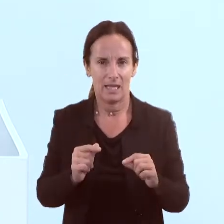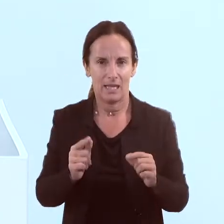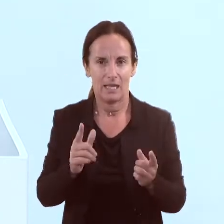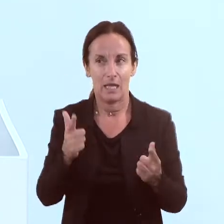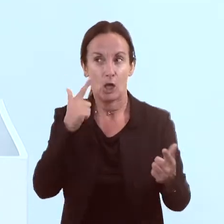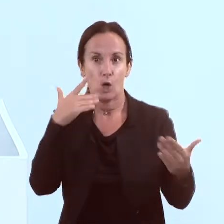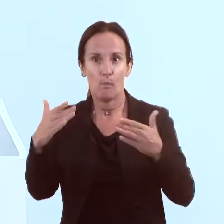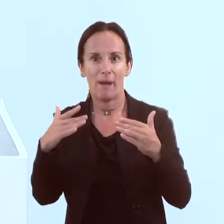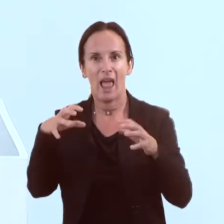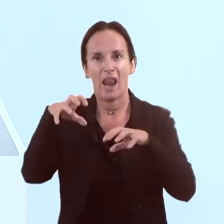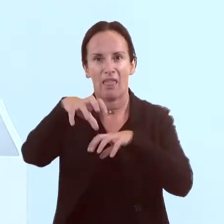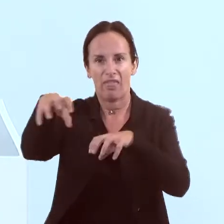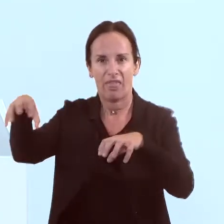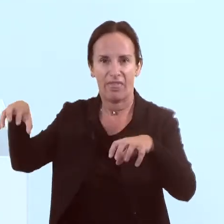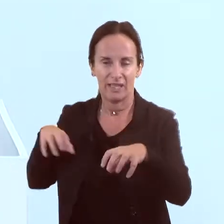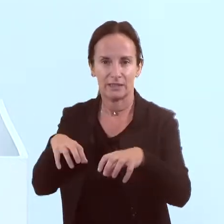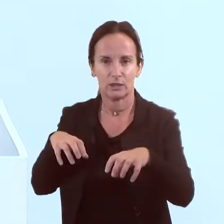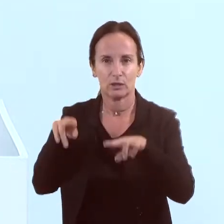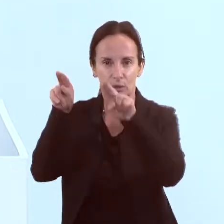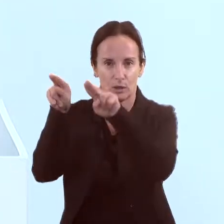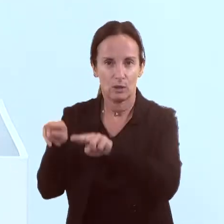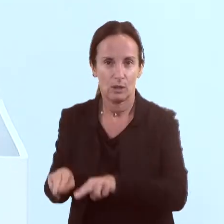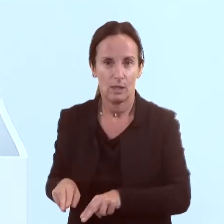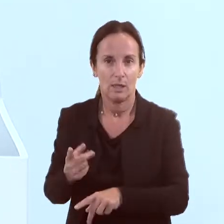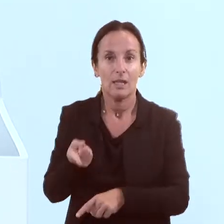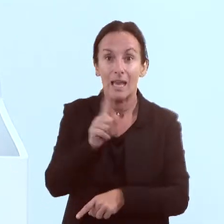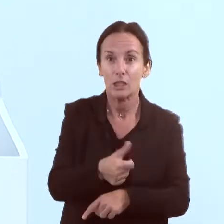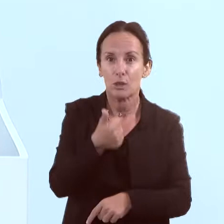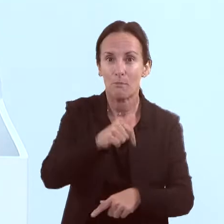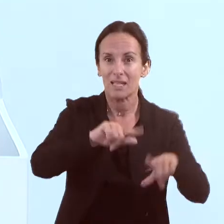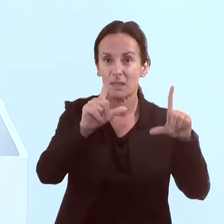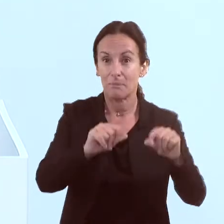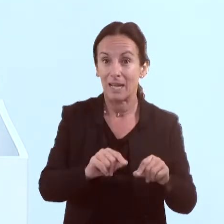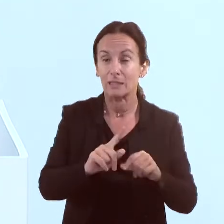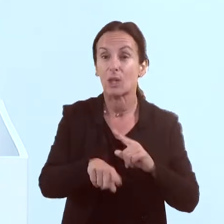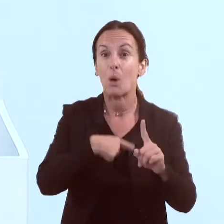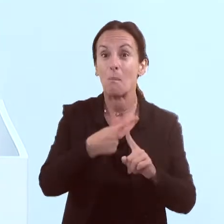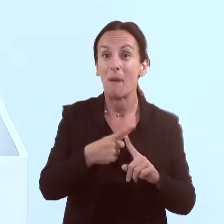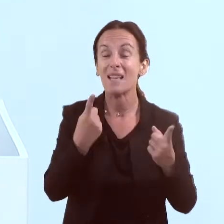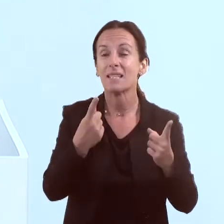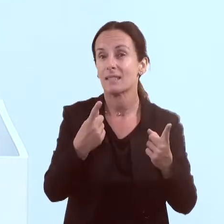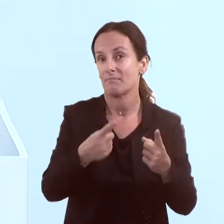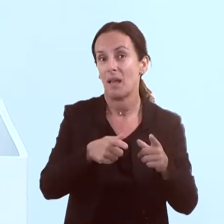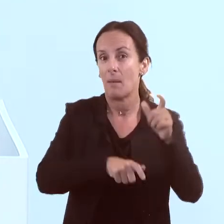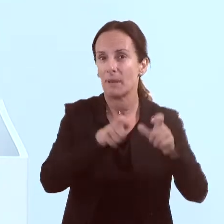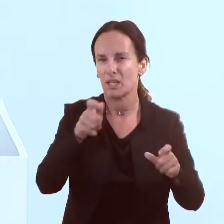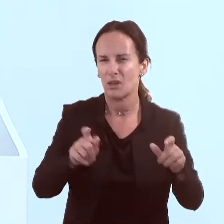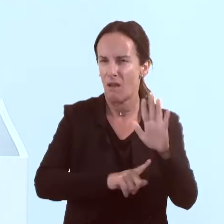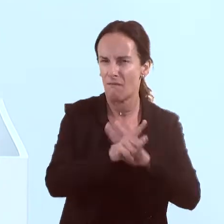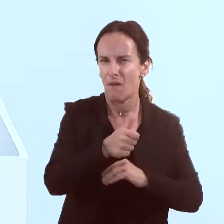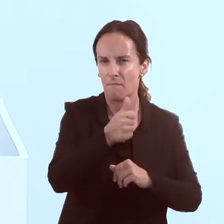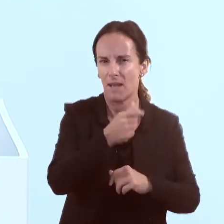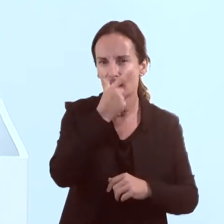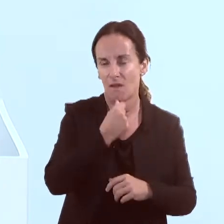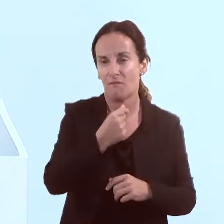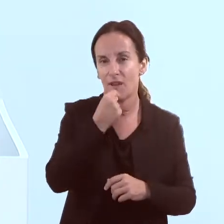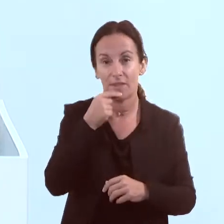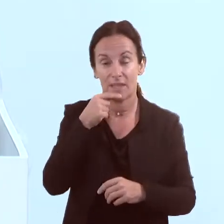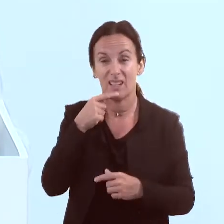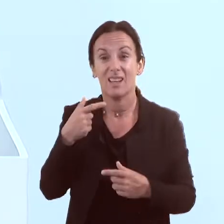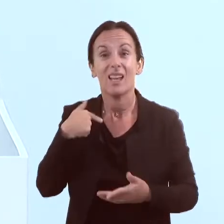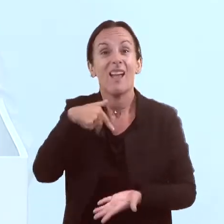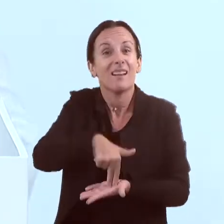responde mucho mejor a las necesidades de las personas, que es para lo que estamos aquí, para responder a las necesidades de la gente, para que la gente tenga la mejor vida